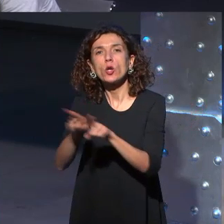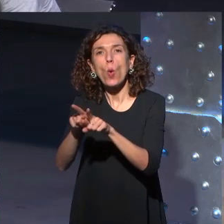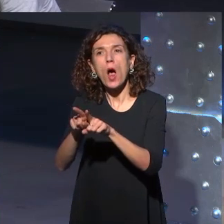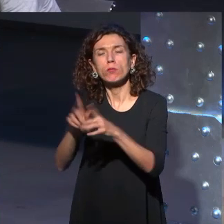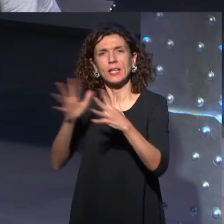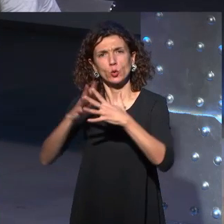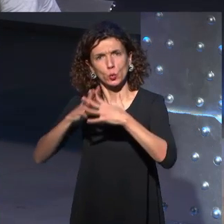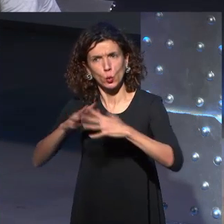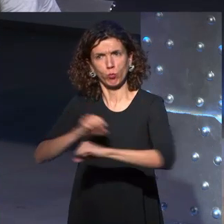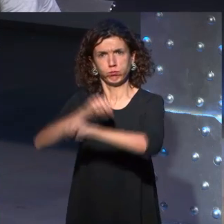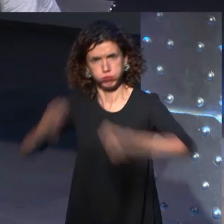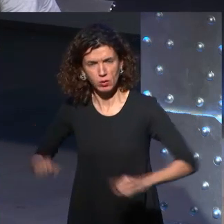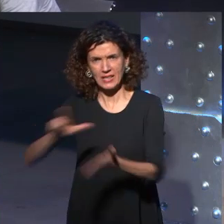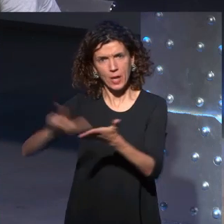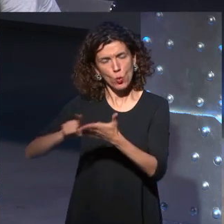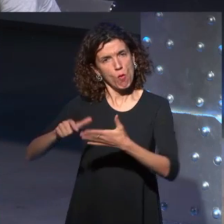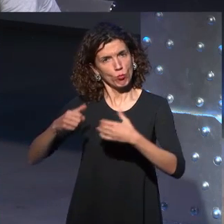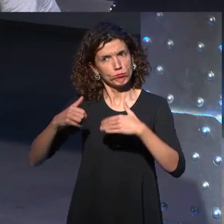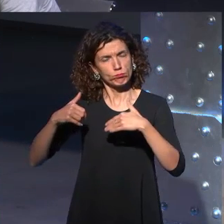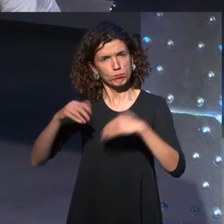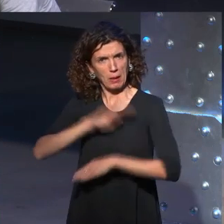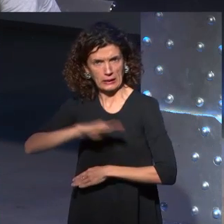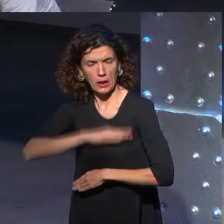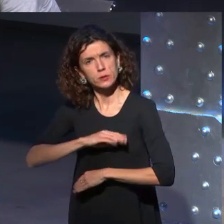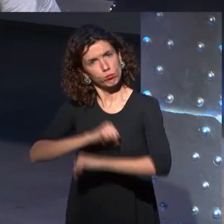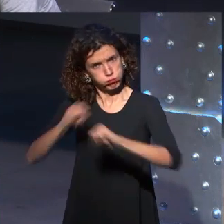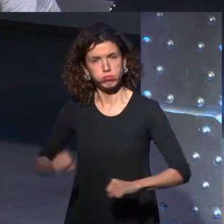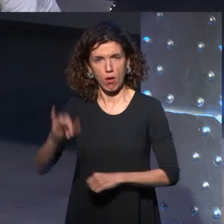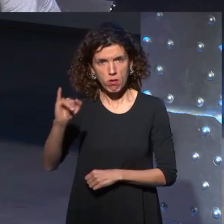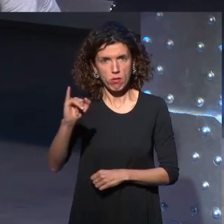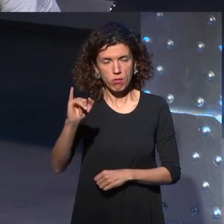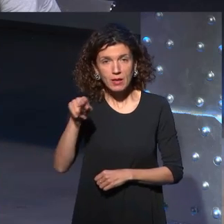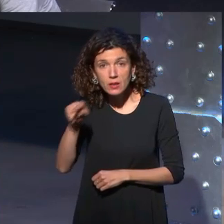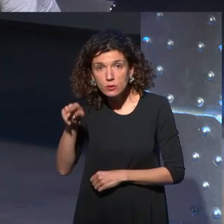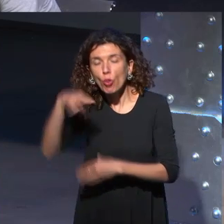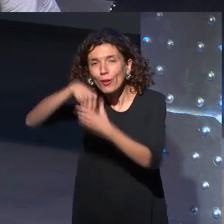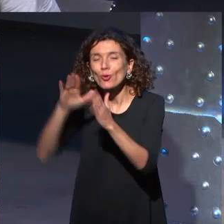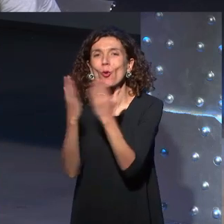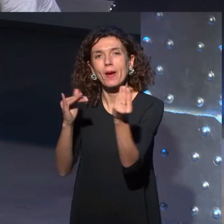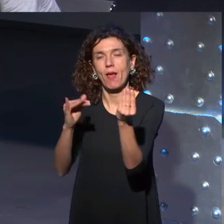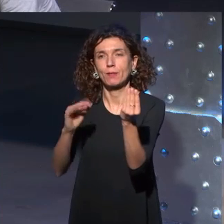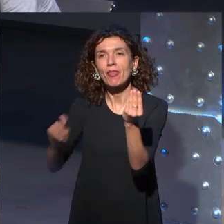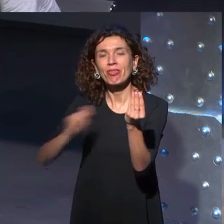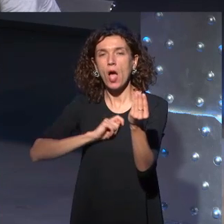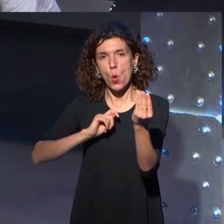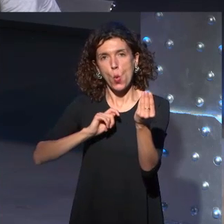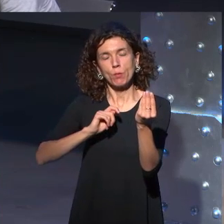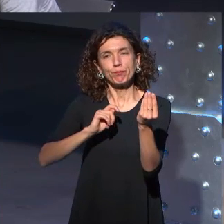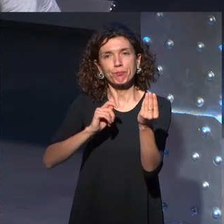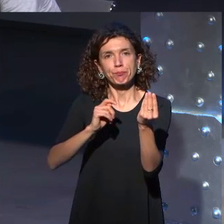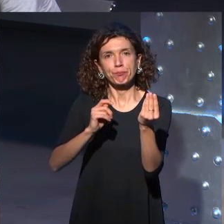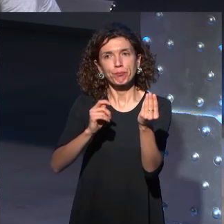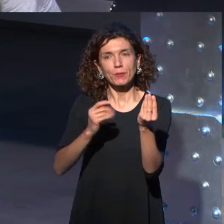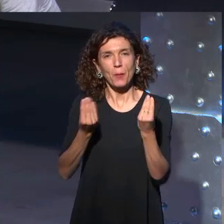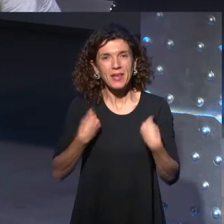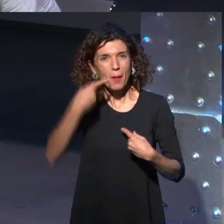armazón literario importante y, digamos, eso es lo bueno que tiene la novela, que enriquece las vidas, que las